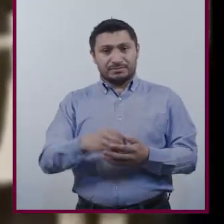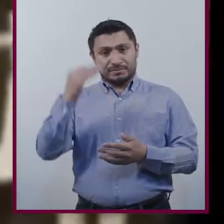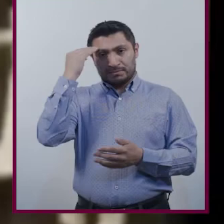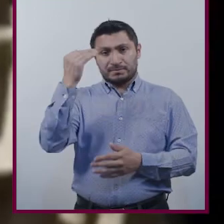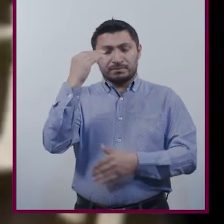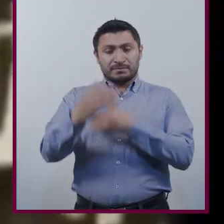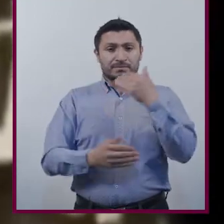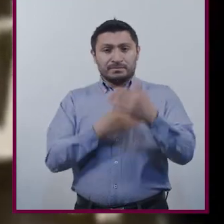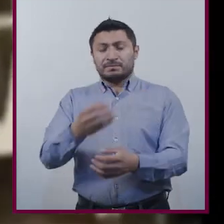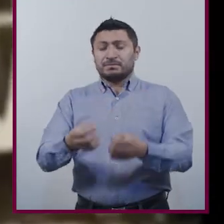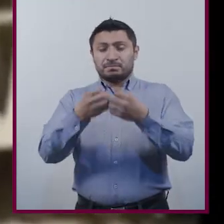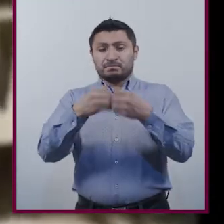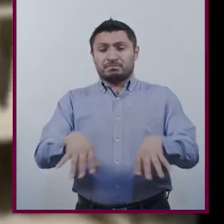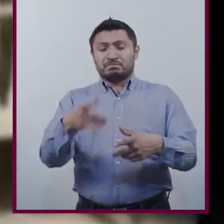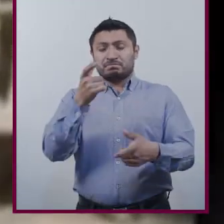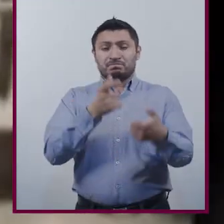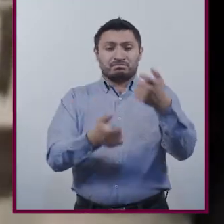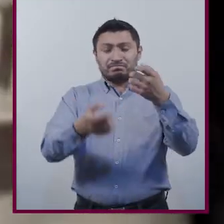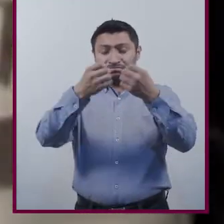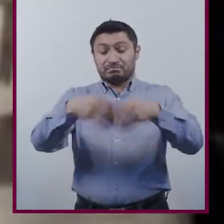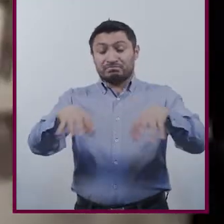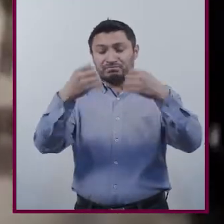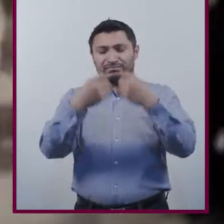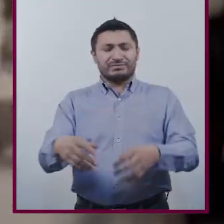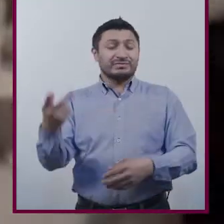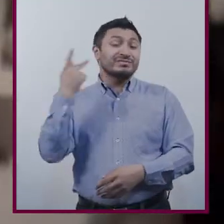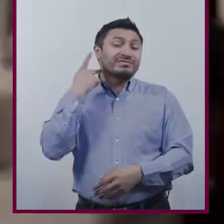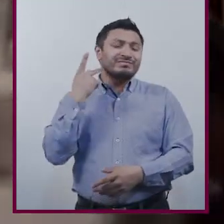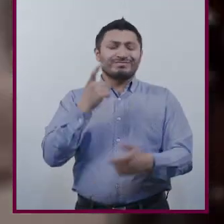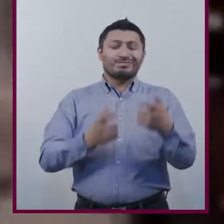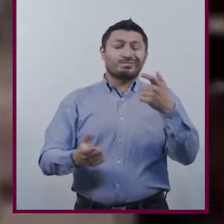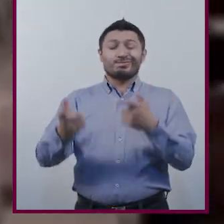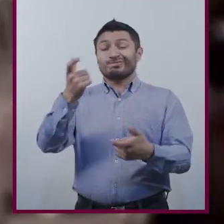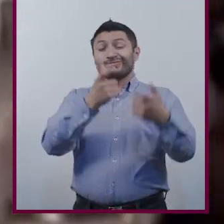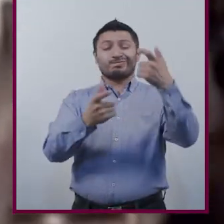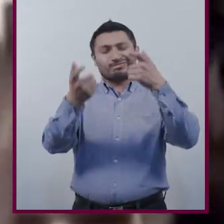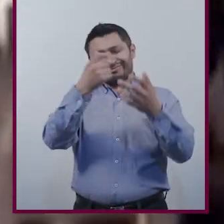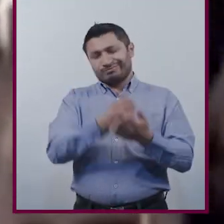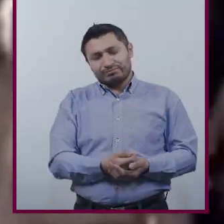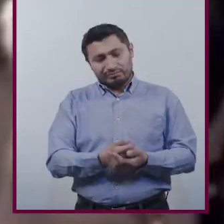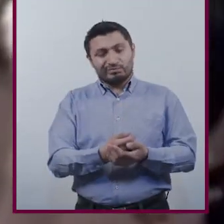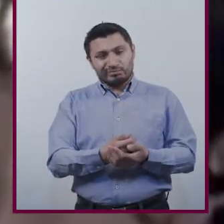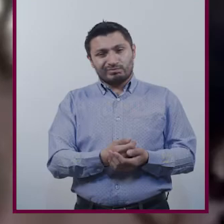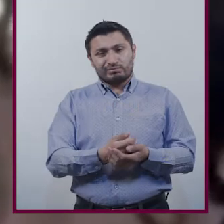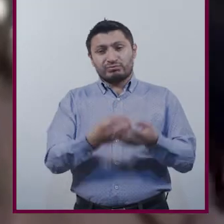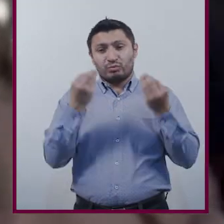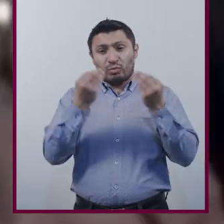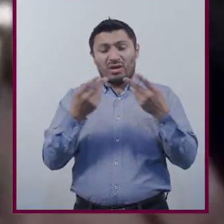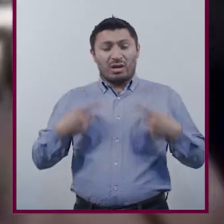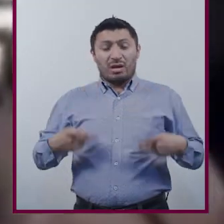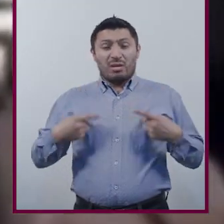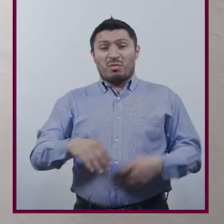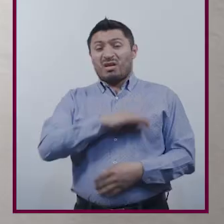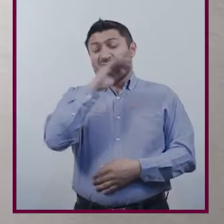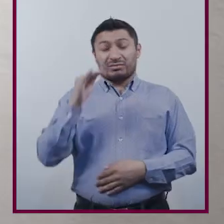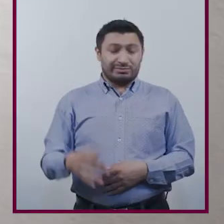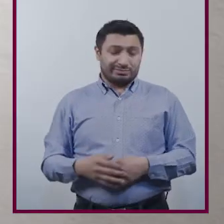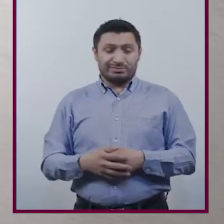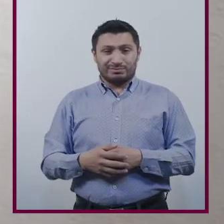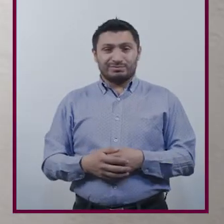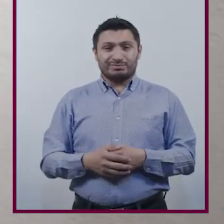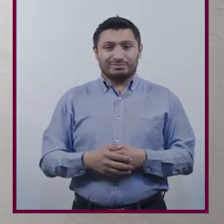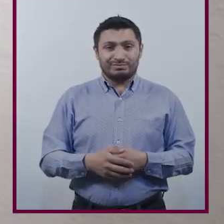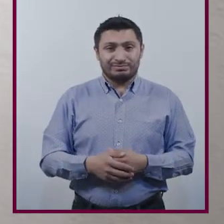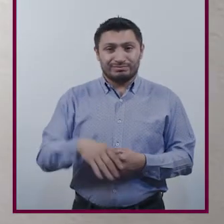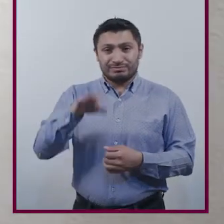tiempo, las pérdidas financieras y el costo político se acrecentaron, a la par del número de vidas humanas perdidas.